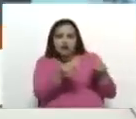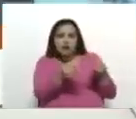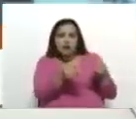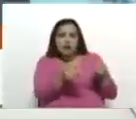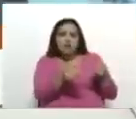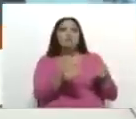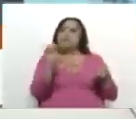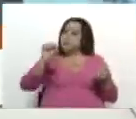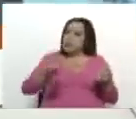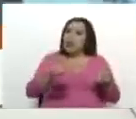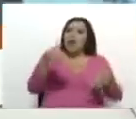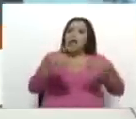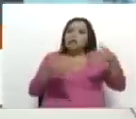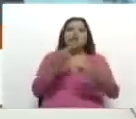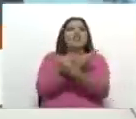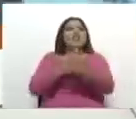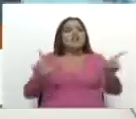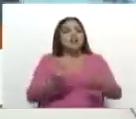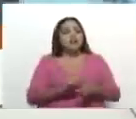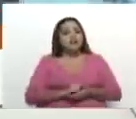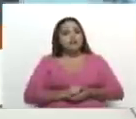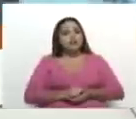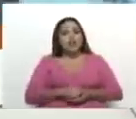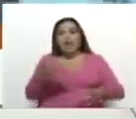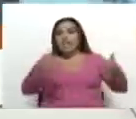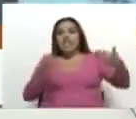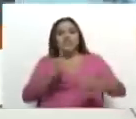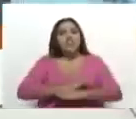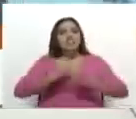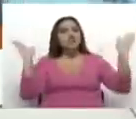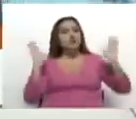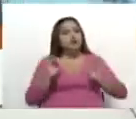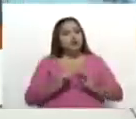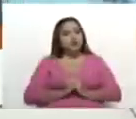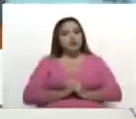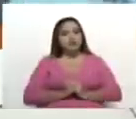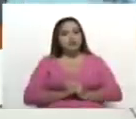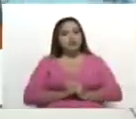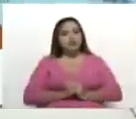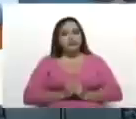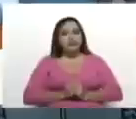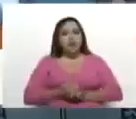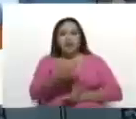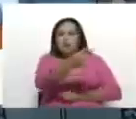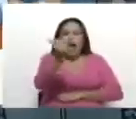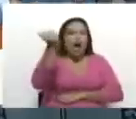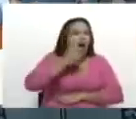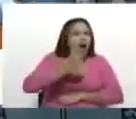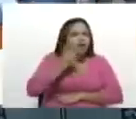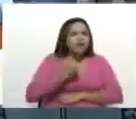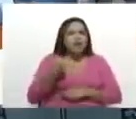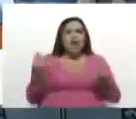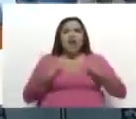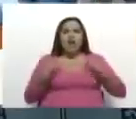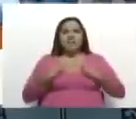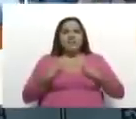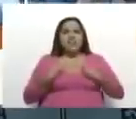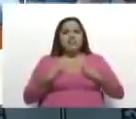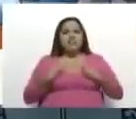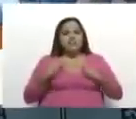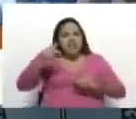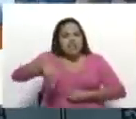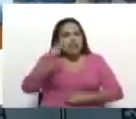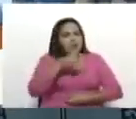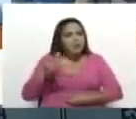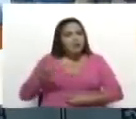libres de sanciones es un insulto a la vida republicana de este